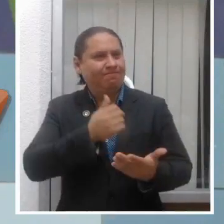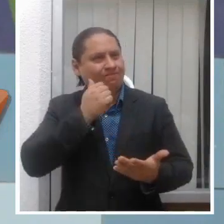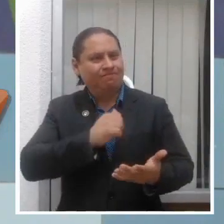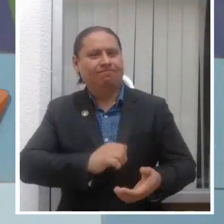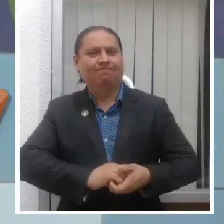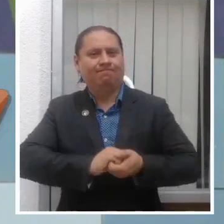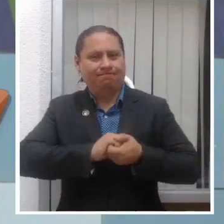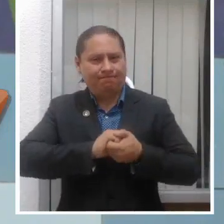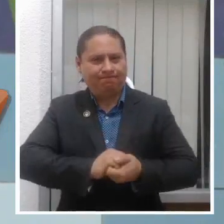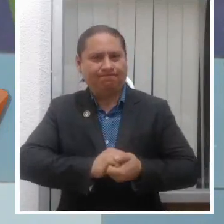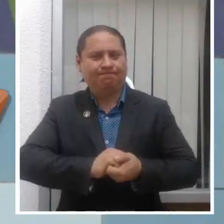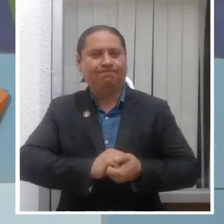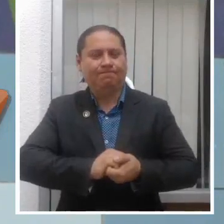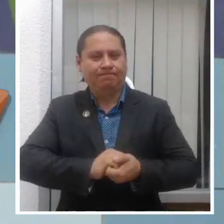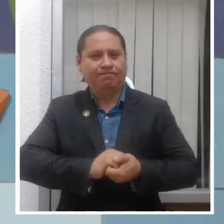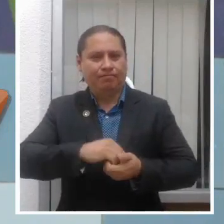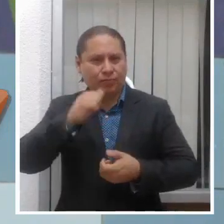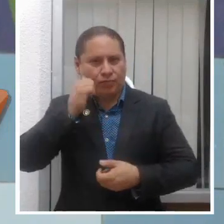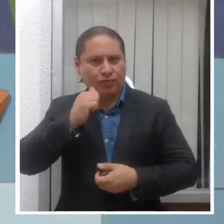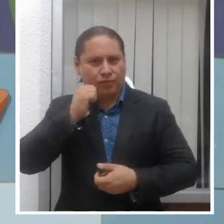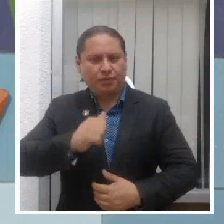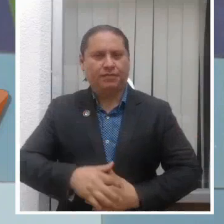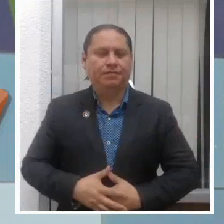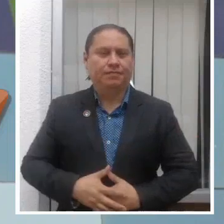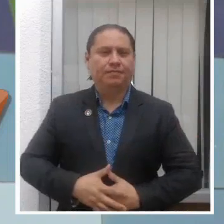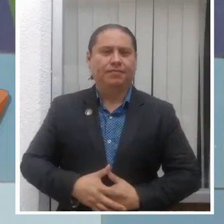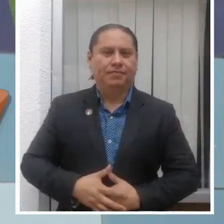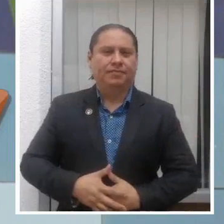ser un hombro sobre el cual